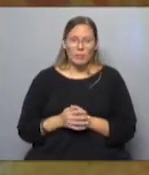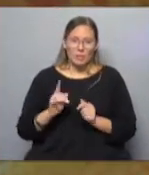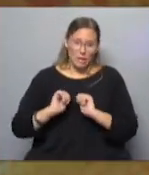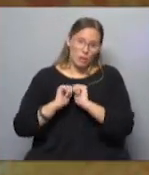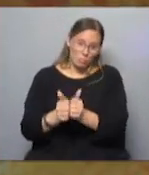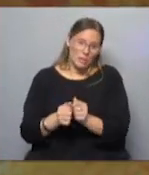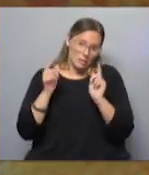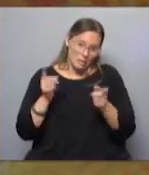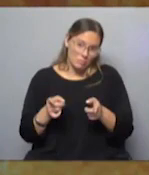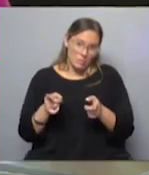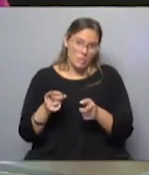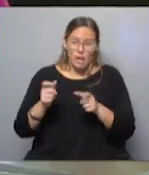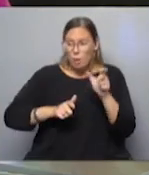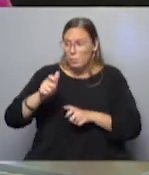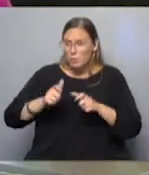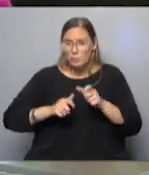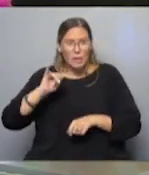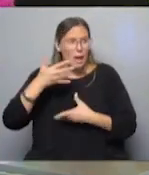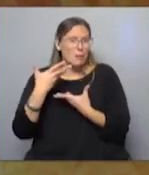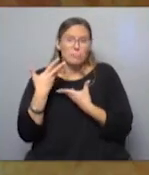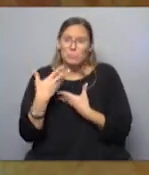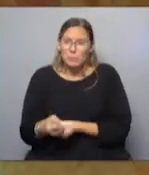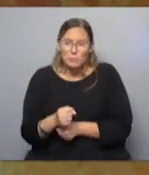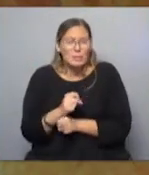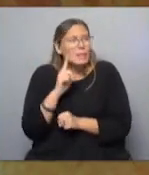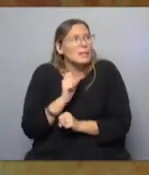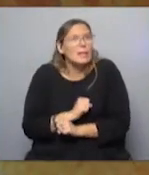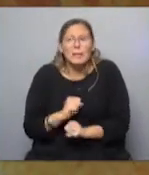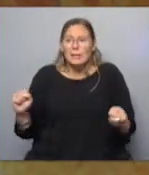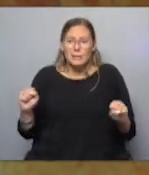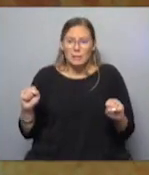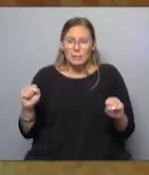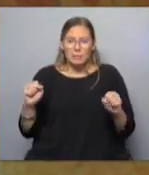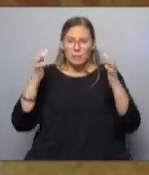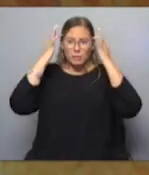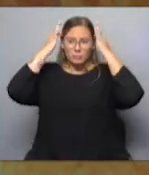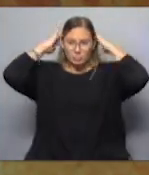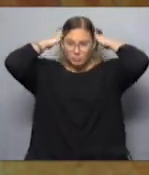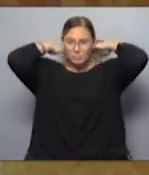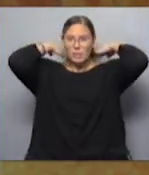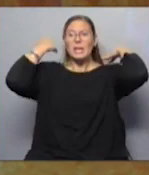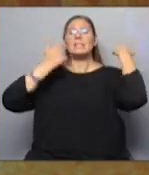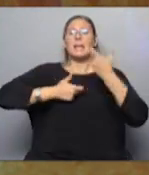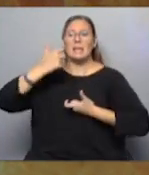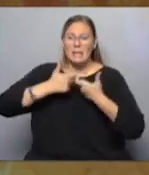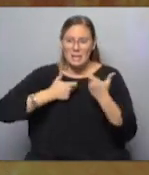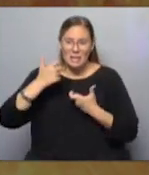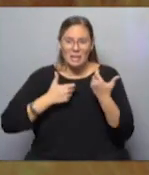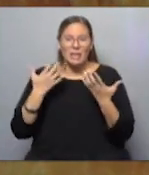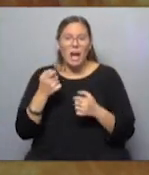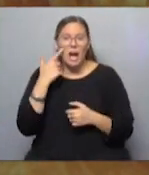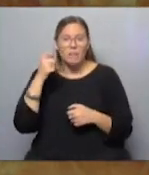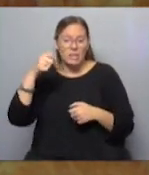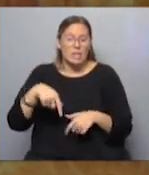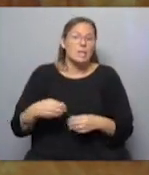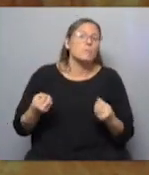acompañe si la gente acompaña de una manera que no se puede crear increíble no se puede querer no paran de reírse ahora queremos ver a ver qué